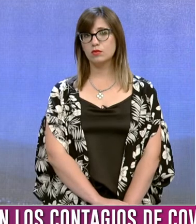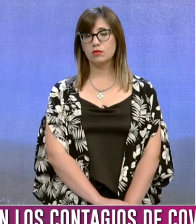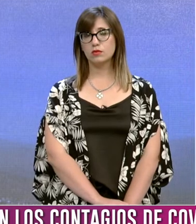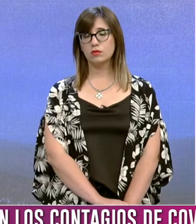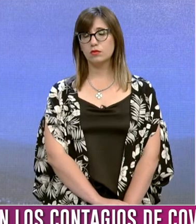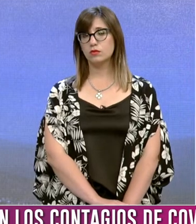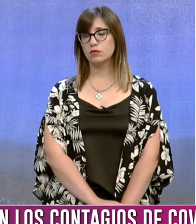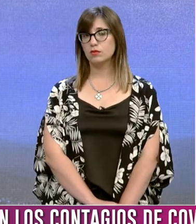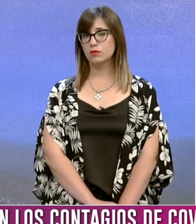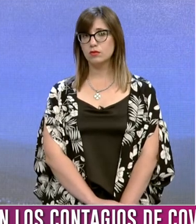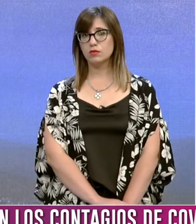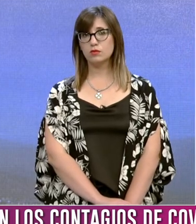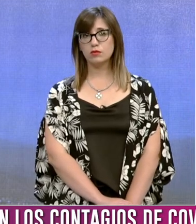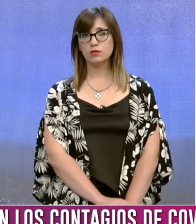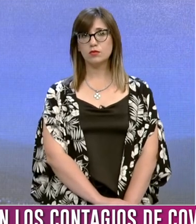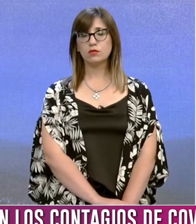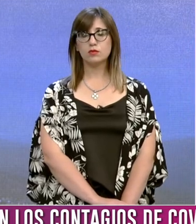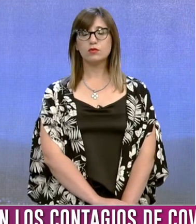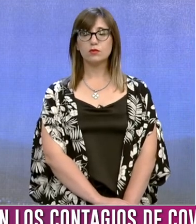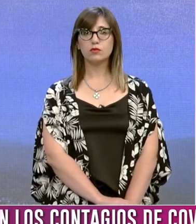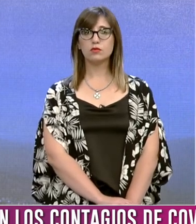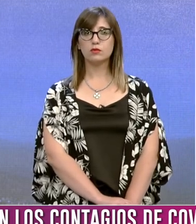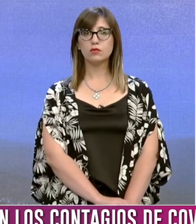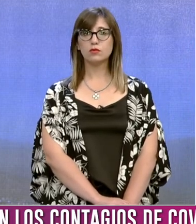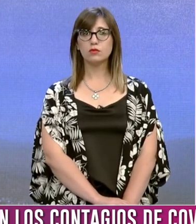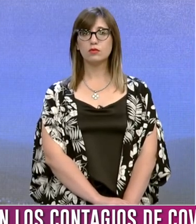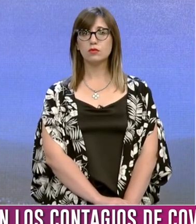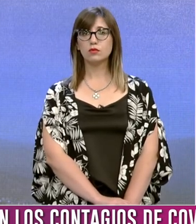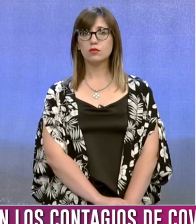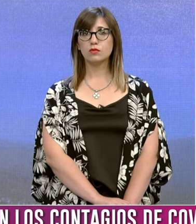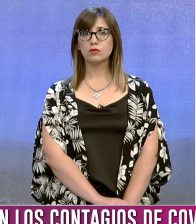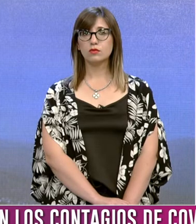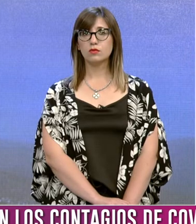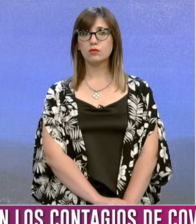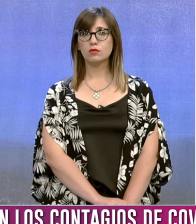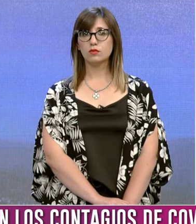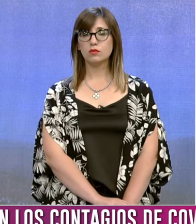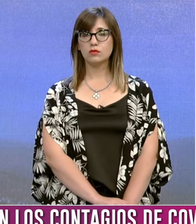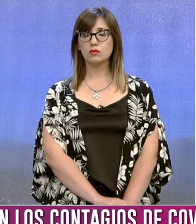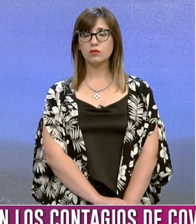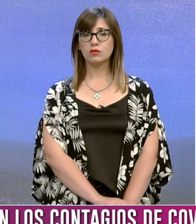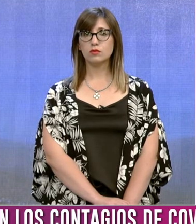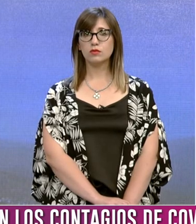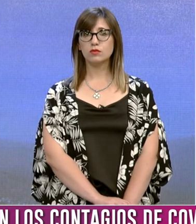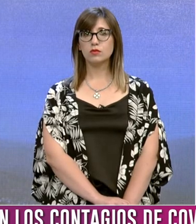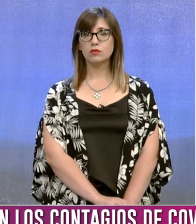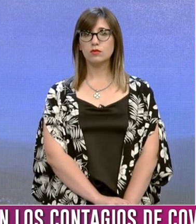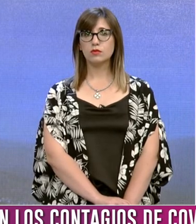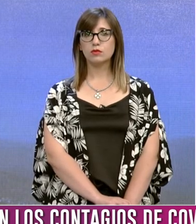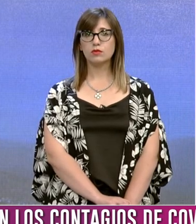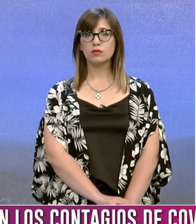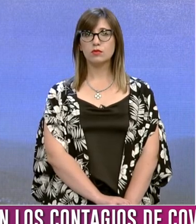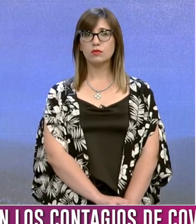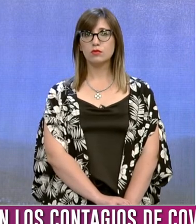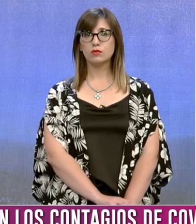personal en la primera tanda. Cada clínica vacunó a su personal con vacunas provistas por el ministerio, en una coordinación muy